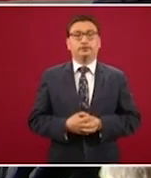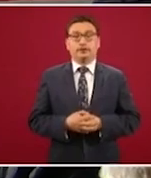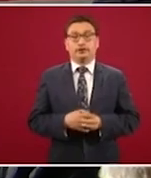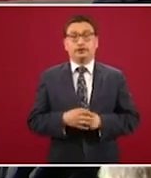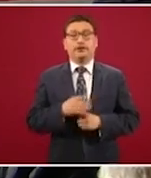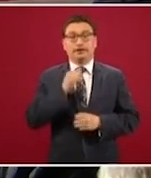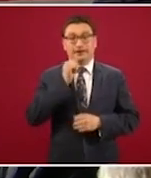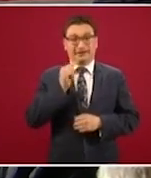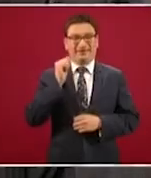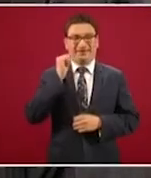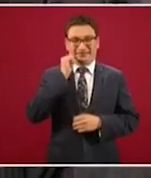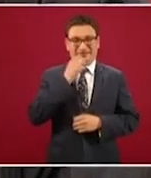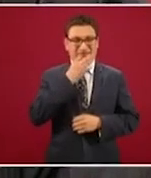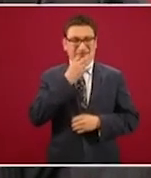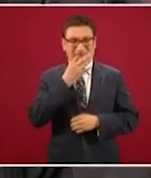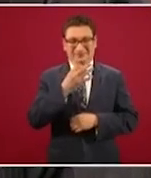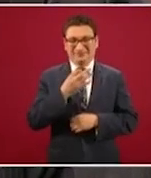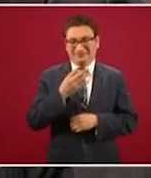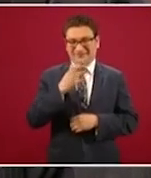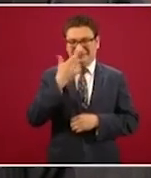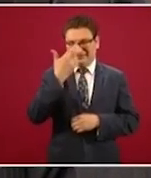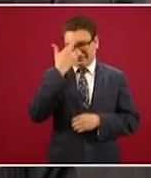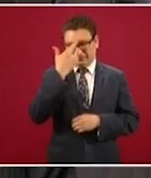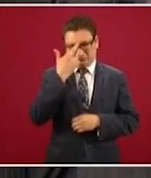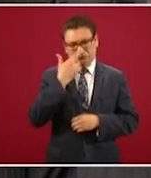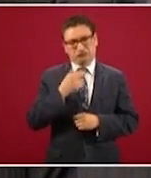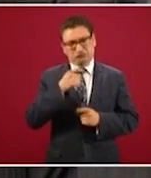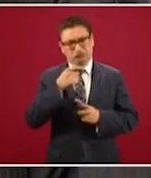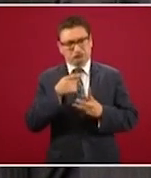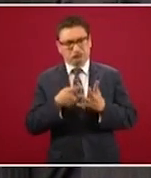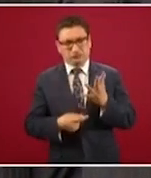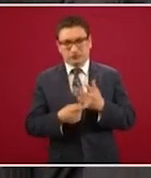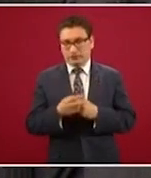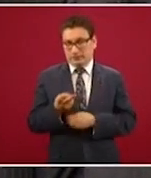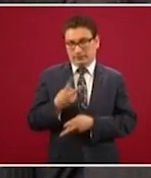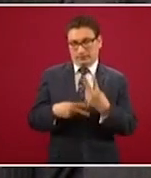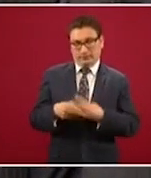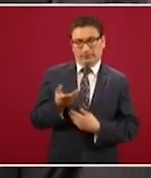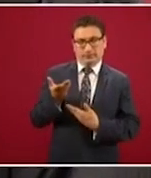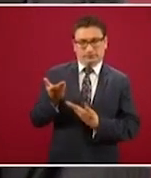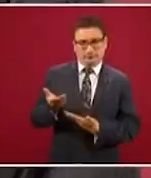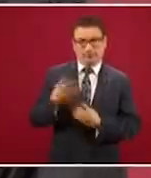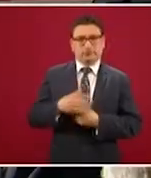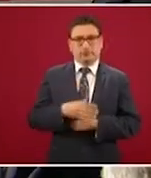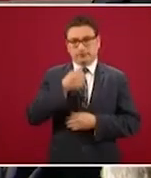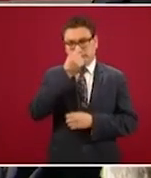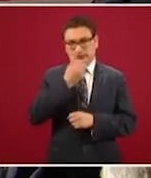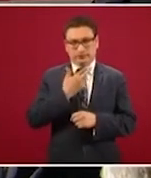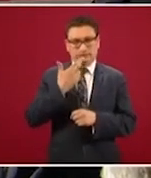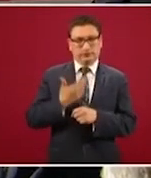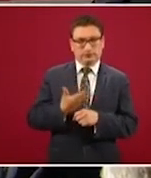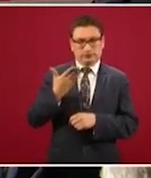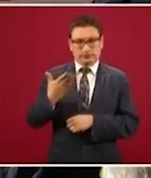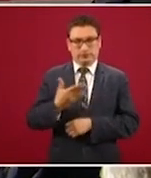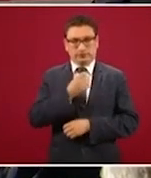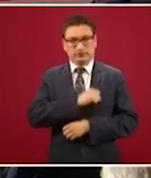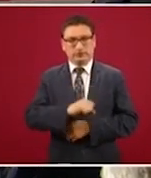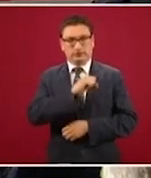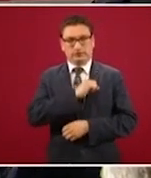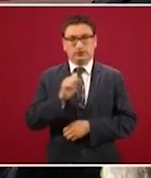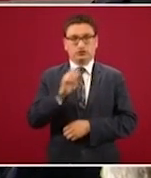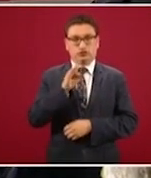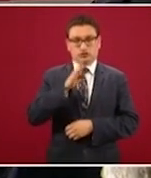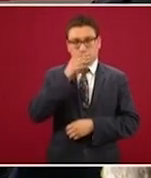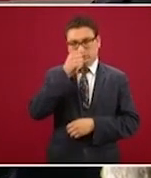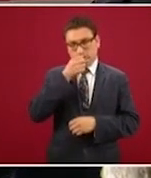Quedamos ayer en informarles y está con nosotros el secretario de Salud, el